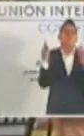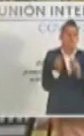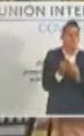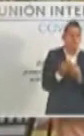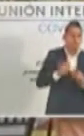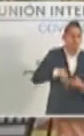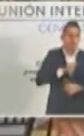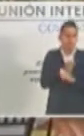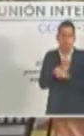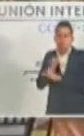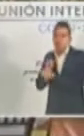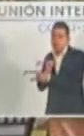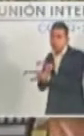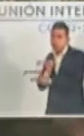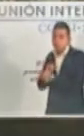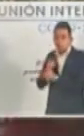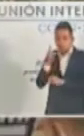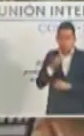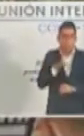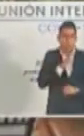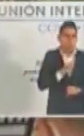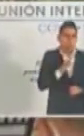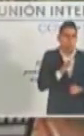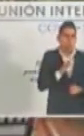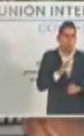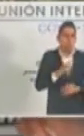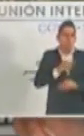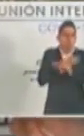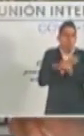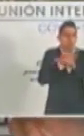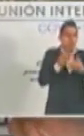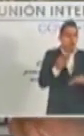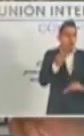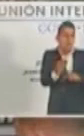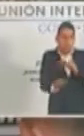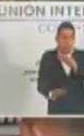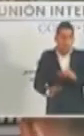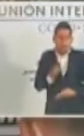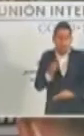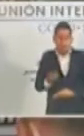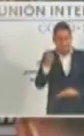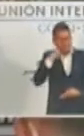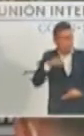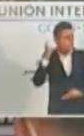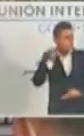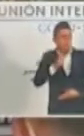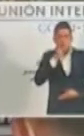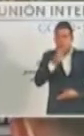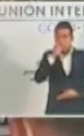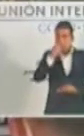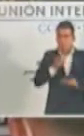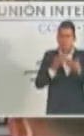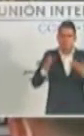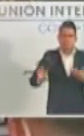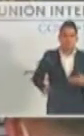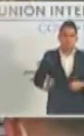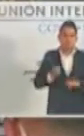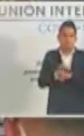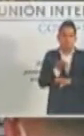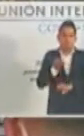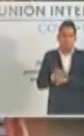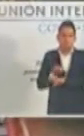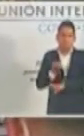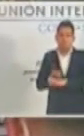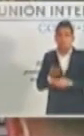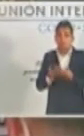económicos de equipo y humano será muy importante con imágenes y edición de guillermo luévanos para informativo